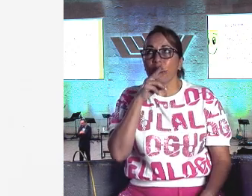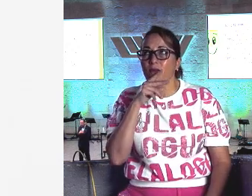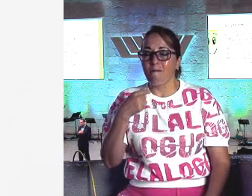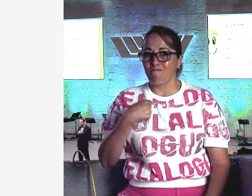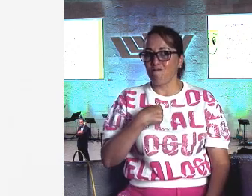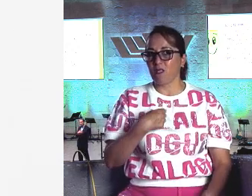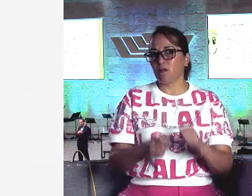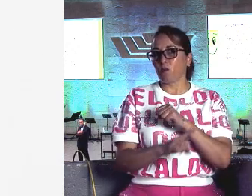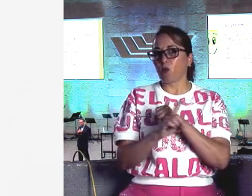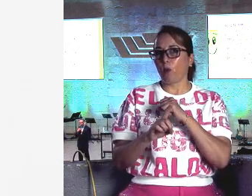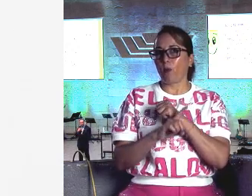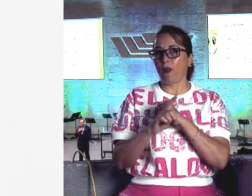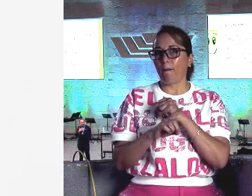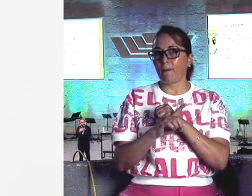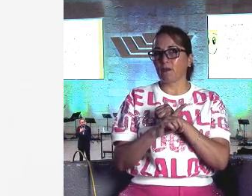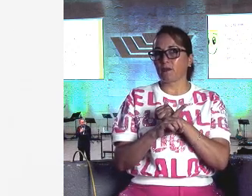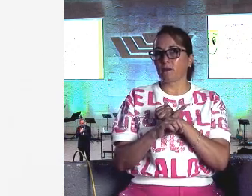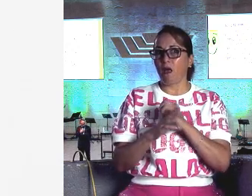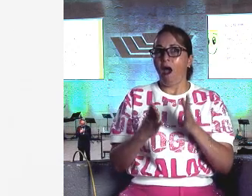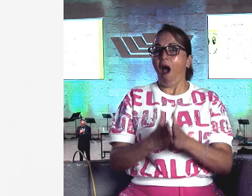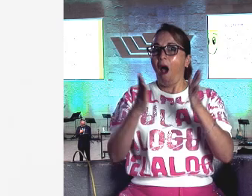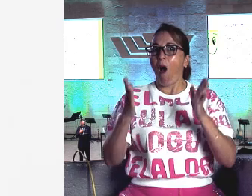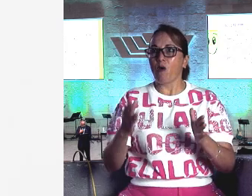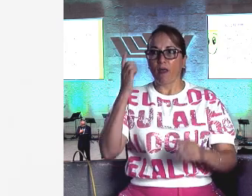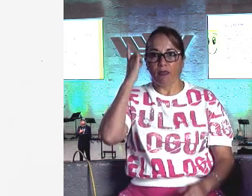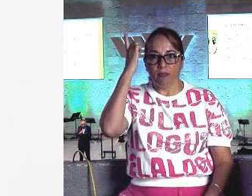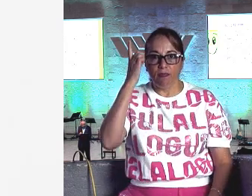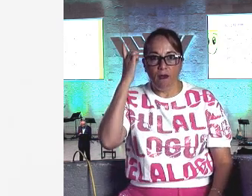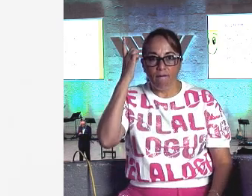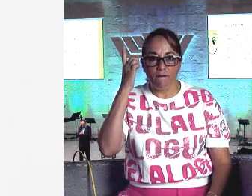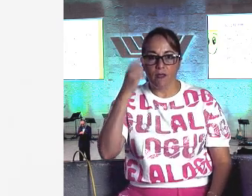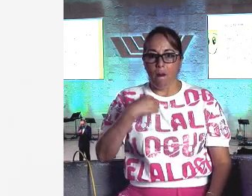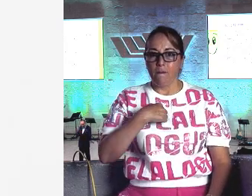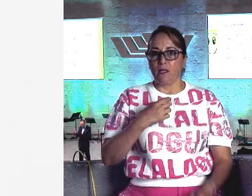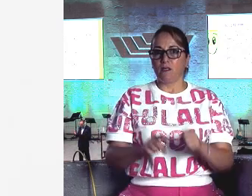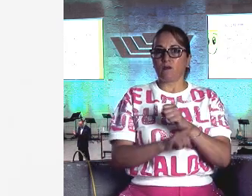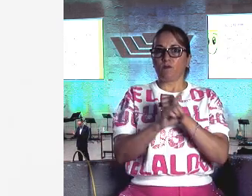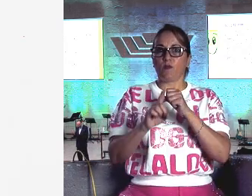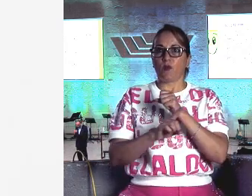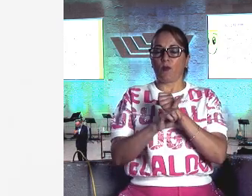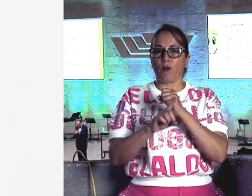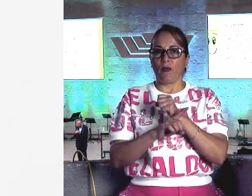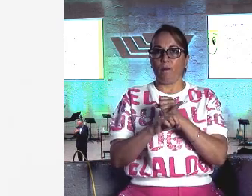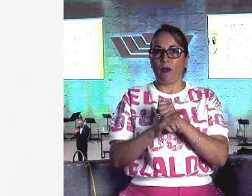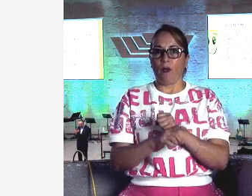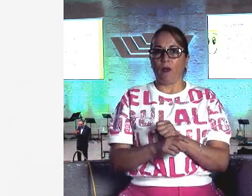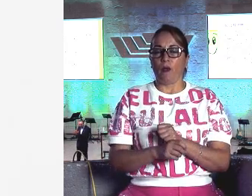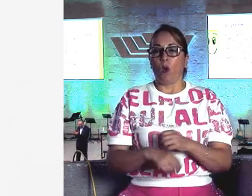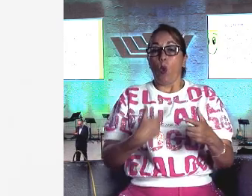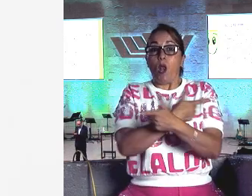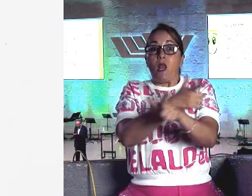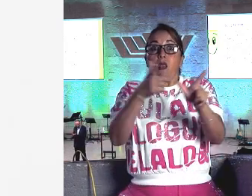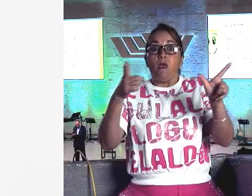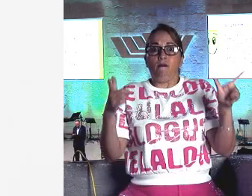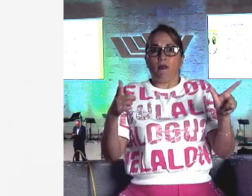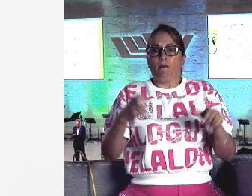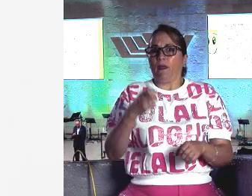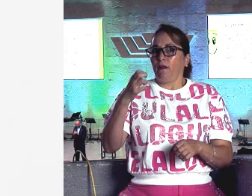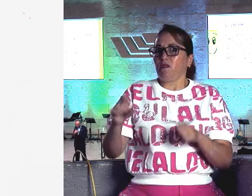problemas, ahora David habla de sus problemas, mis problemas van de mal en peor. Oh, líbrame de todos